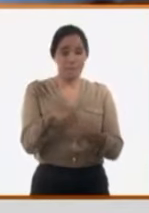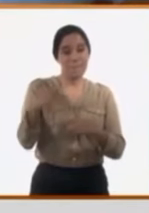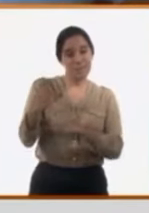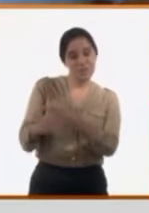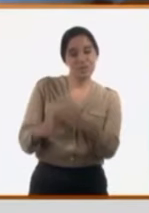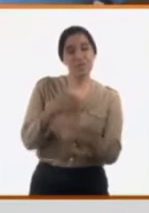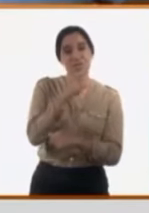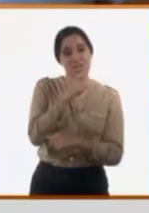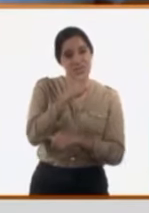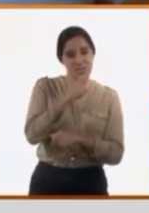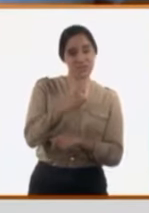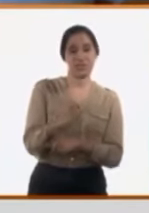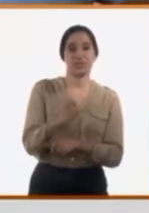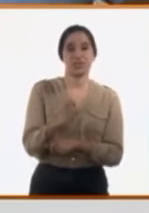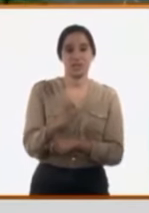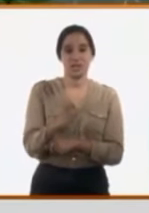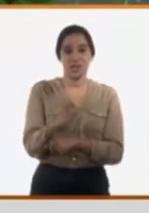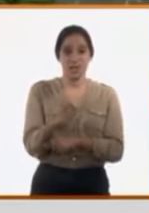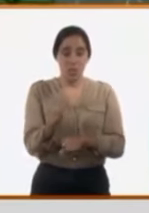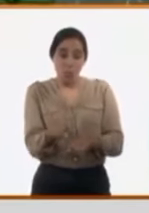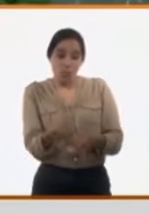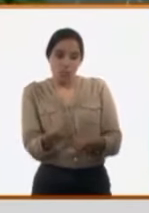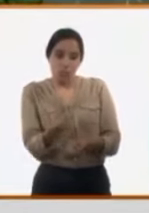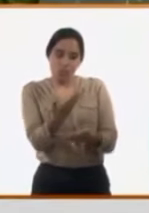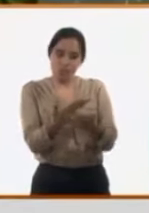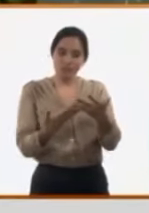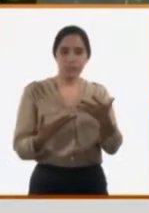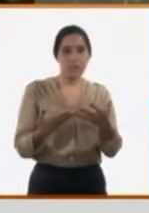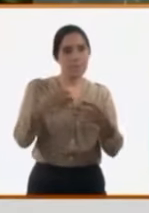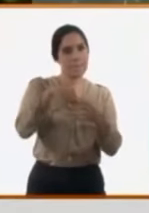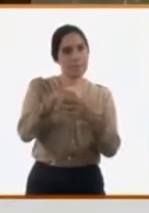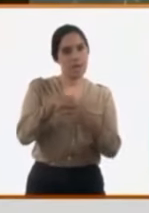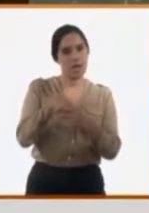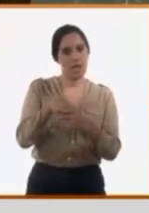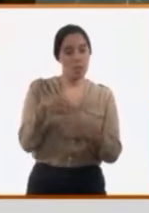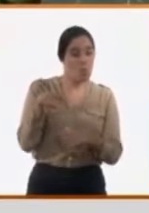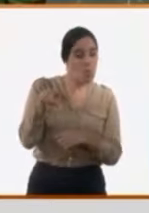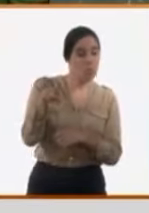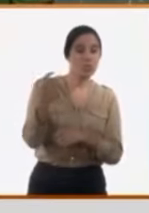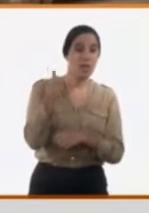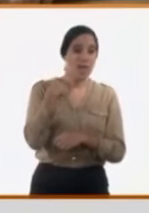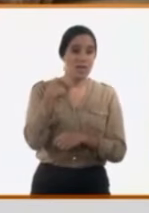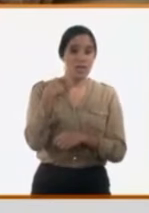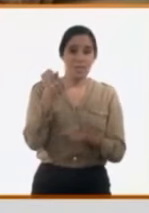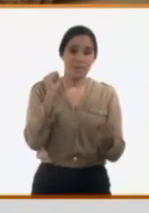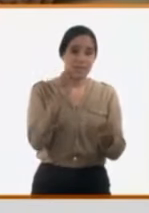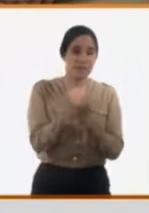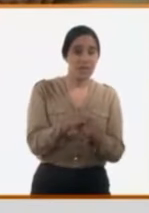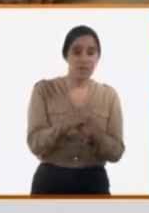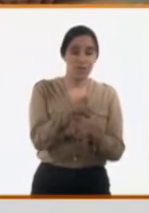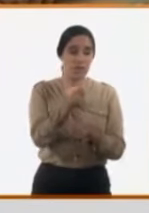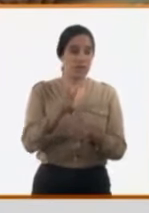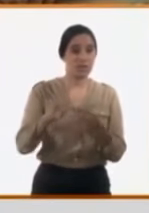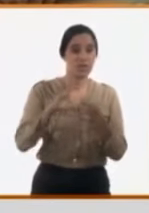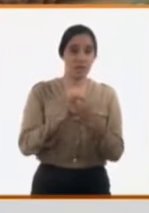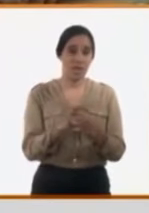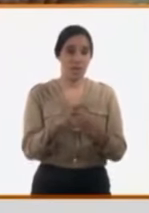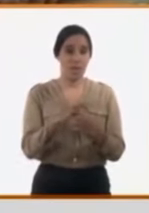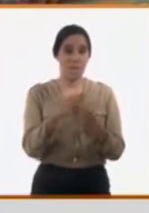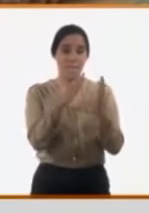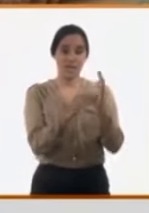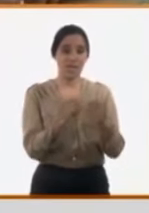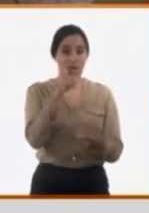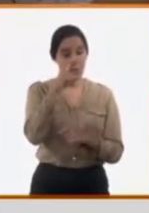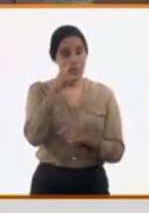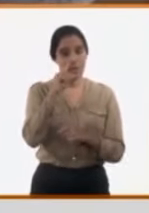difíciles de ajuste de plan Incluso en el último año ellos comenzaron su curso 12 grad en noviembre después tuvieron un periodo largo por los